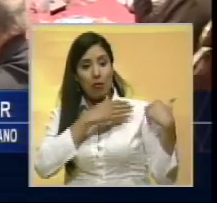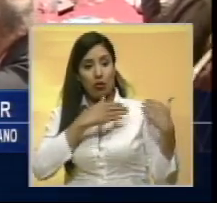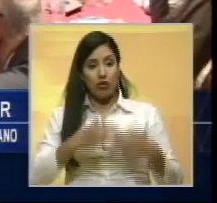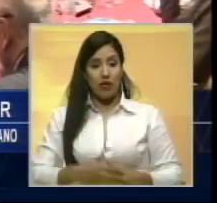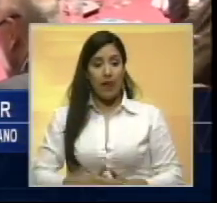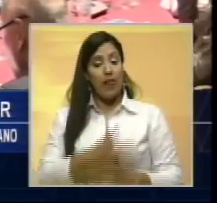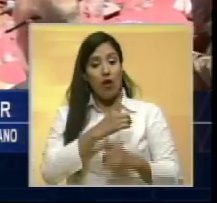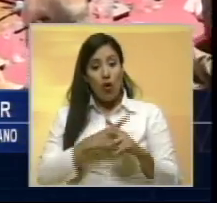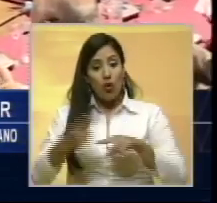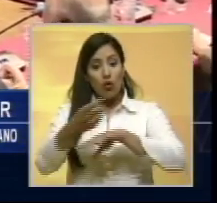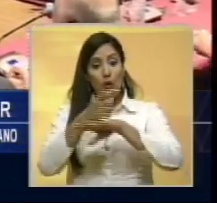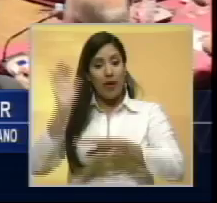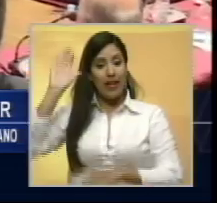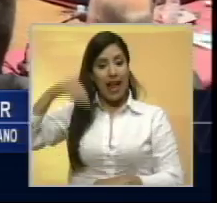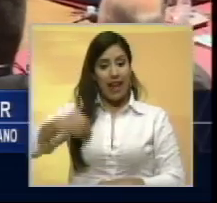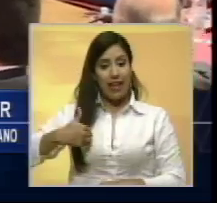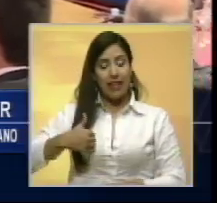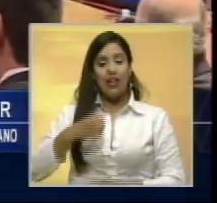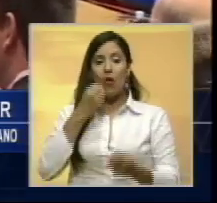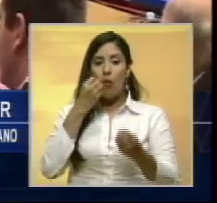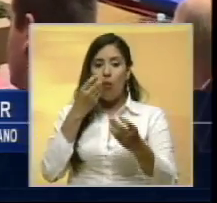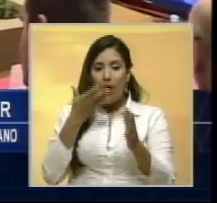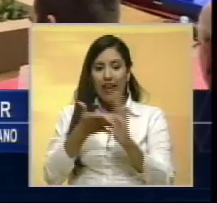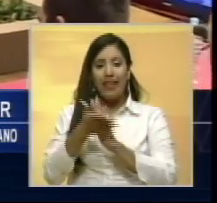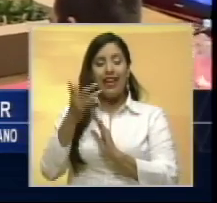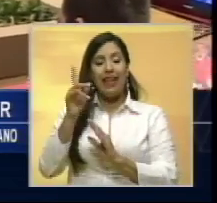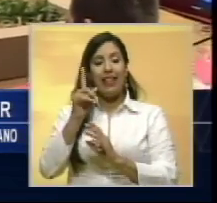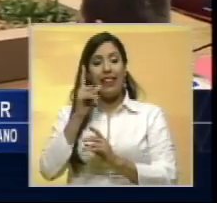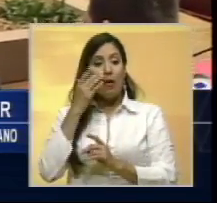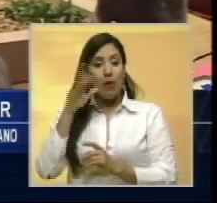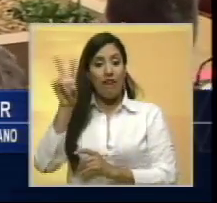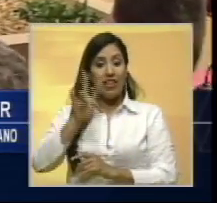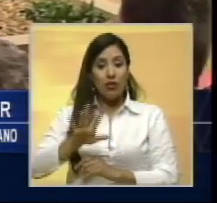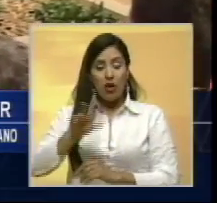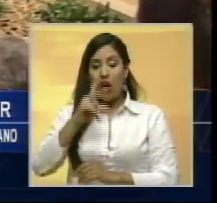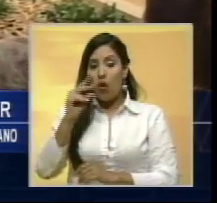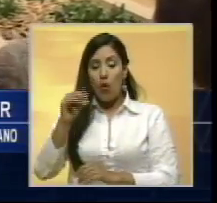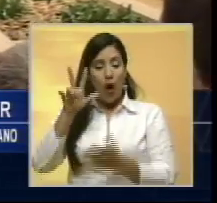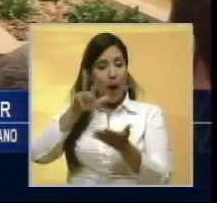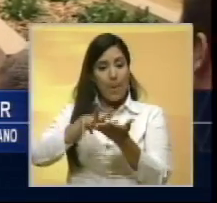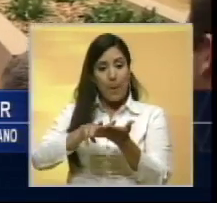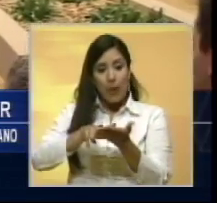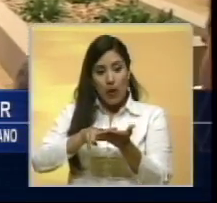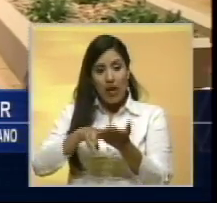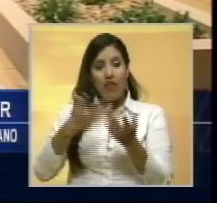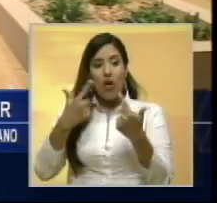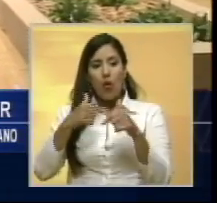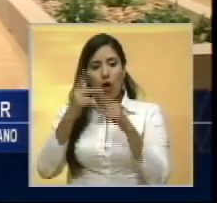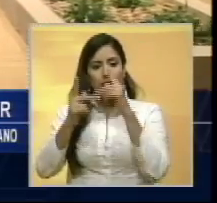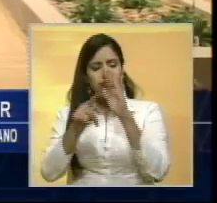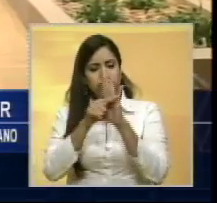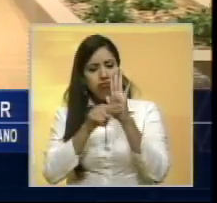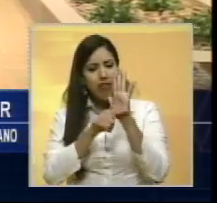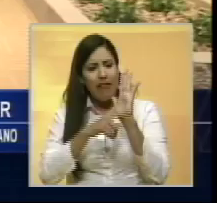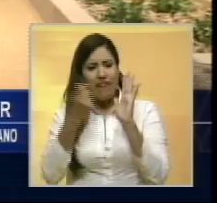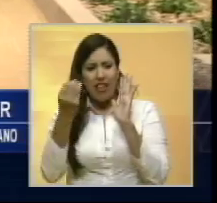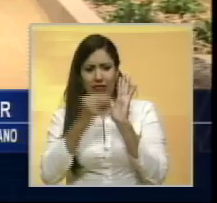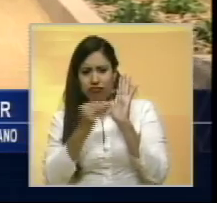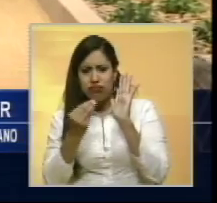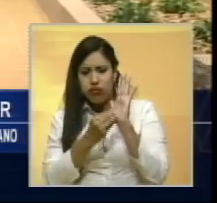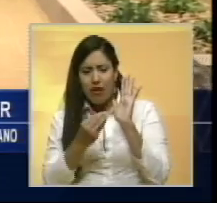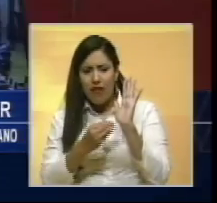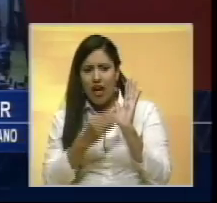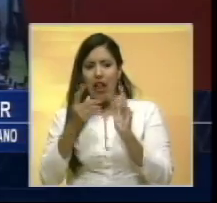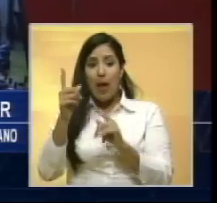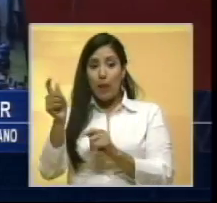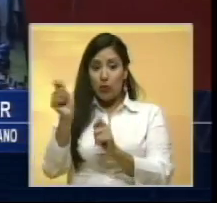bloque. El gobierno de Argentina señaló como argumento el hecho de que Venezuela no aprobara una serie de protocolos que son exigidos a los